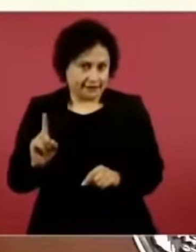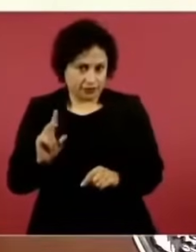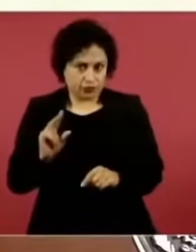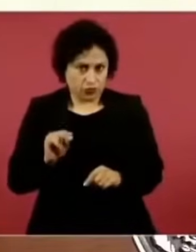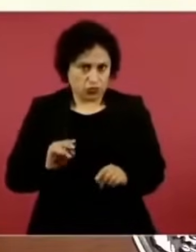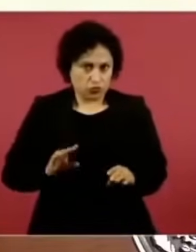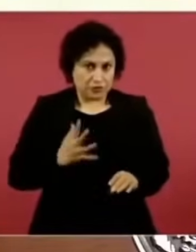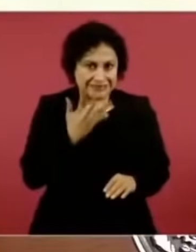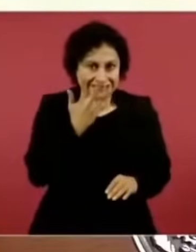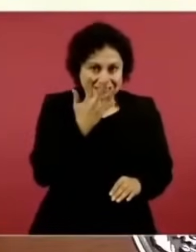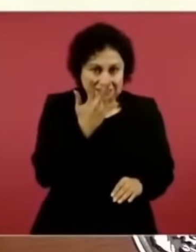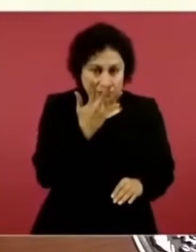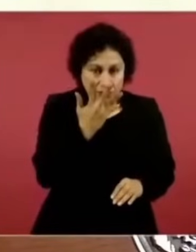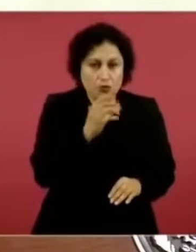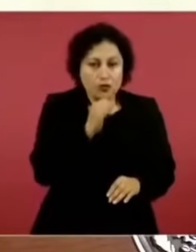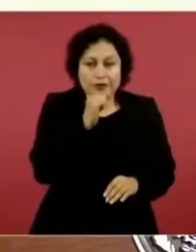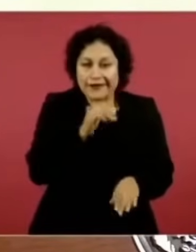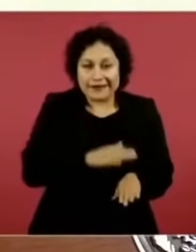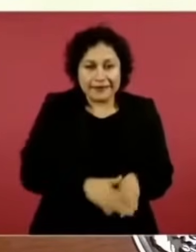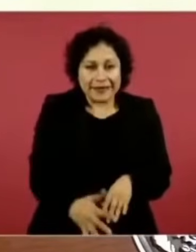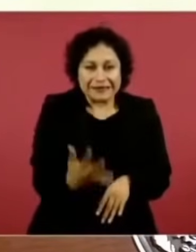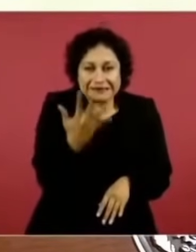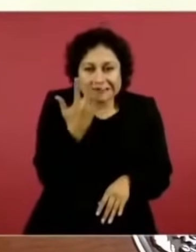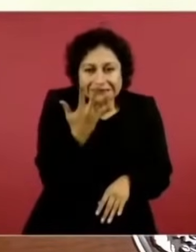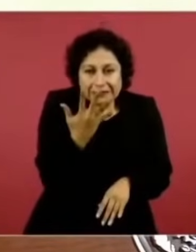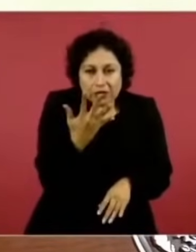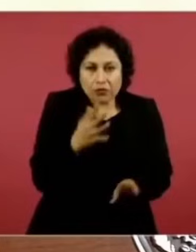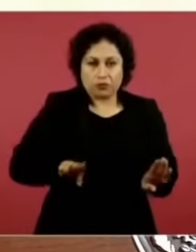más, en el Universal.